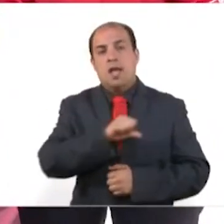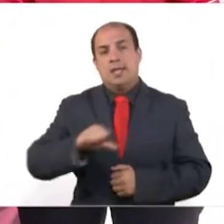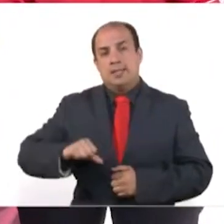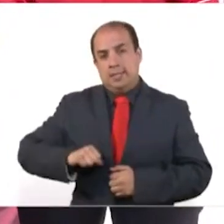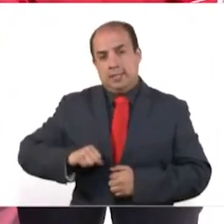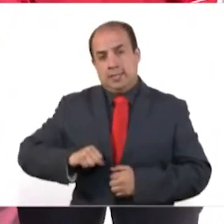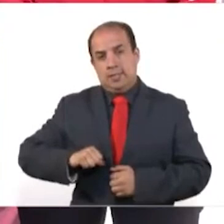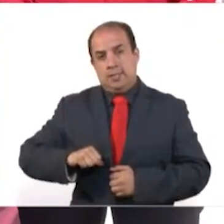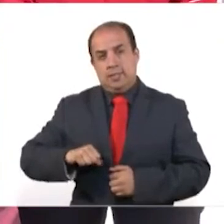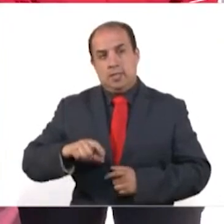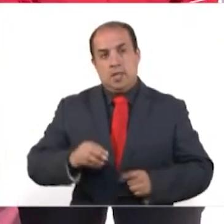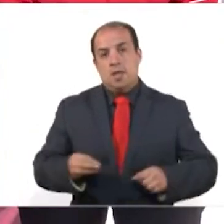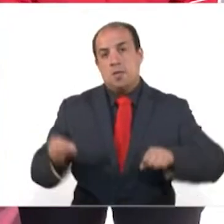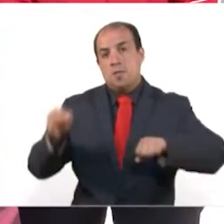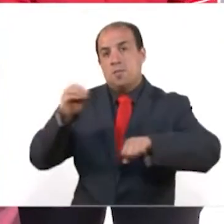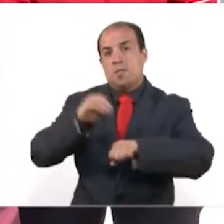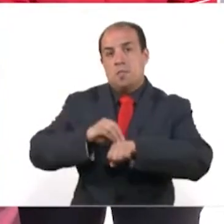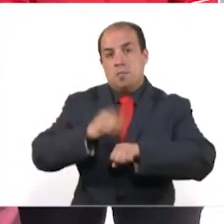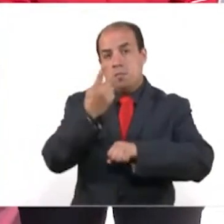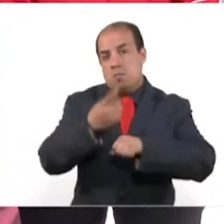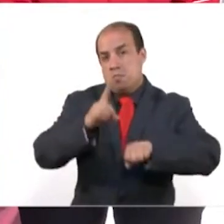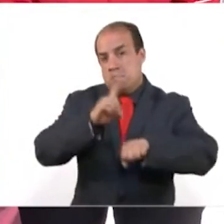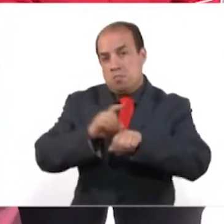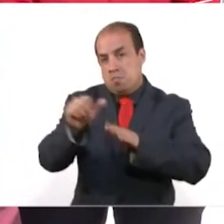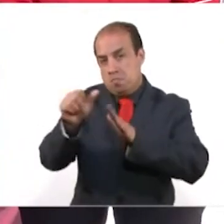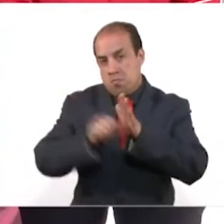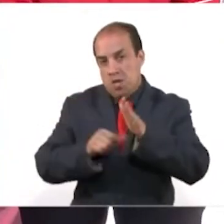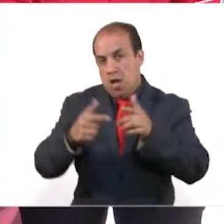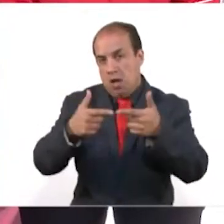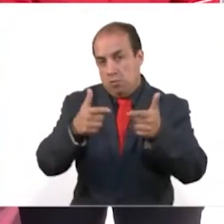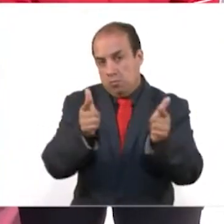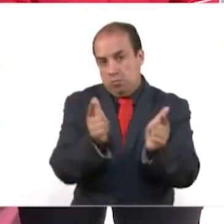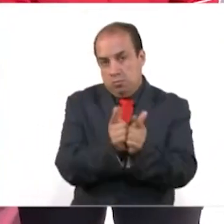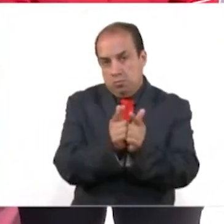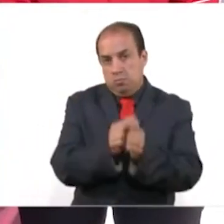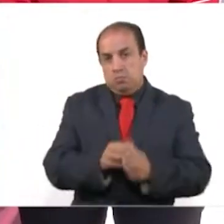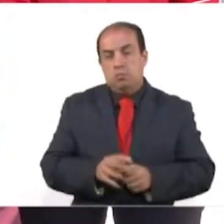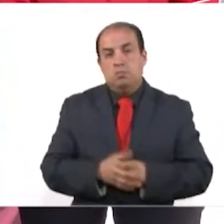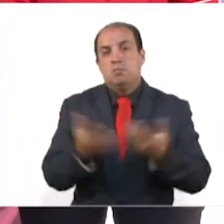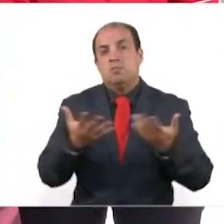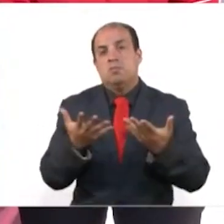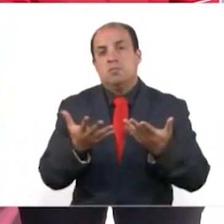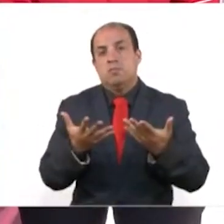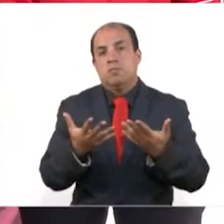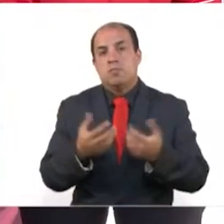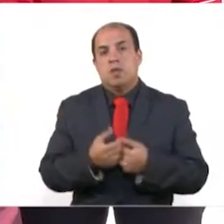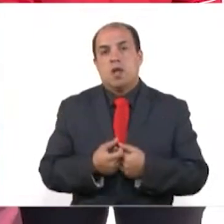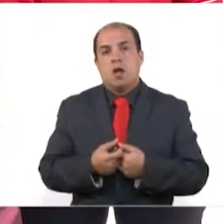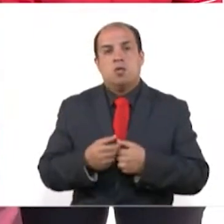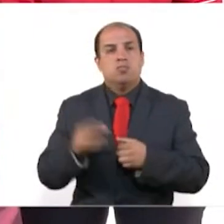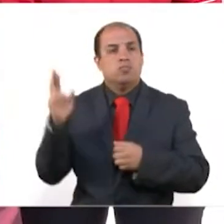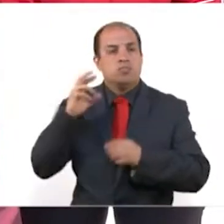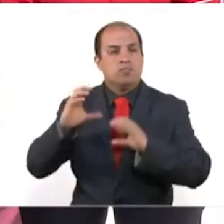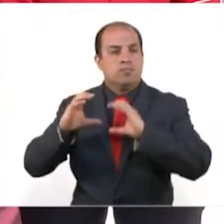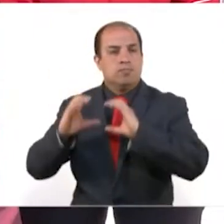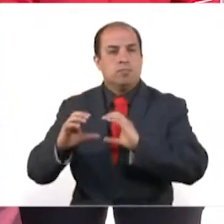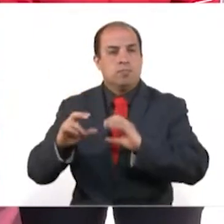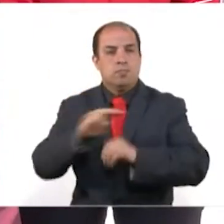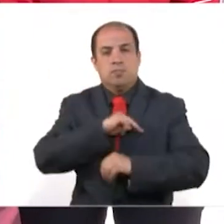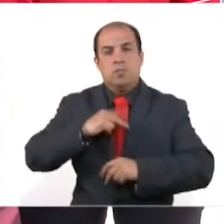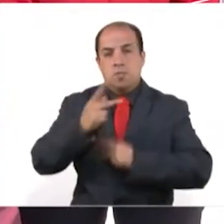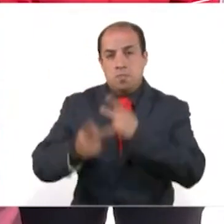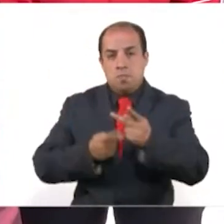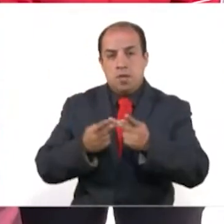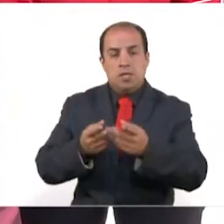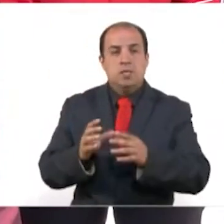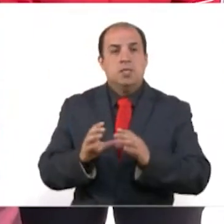entonces poníamos una vez al mes a un grupo, porque normalmente lo hacían con grabadora, nosotros les prestábamos el